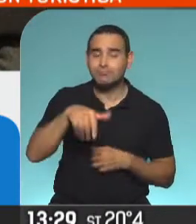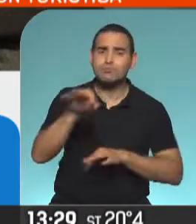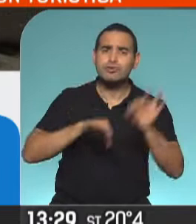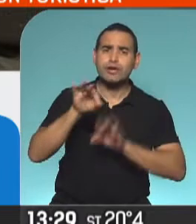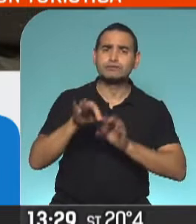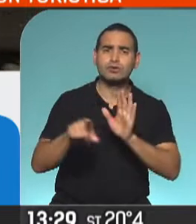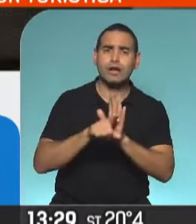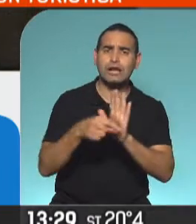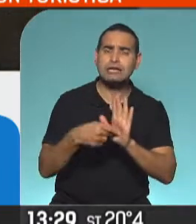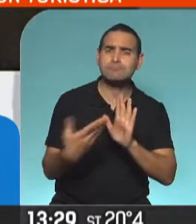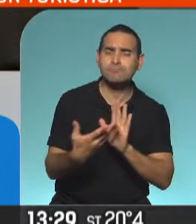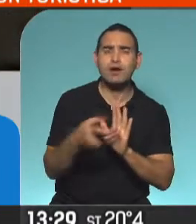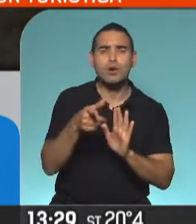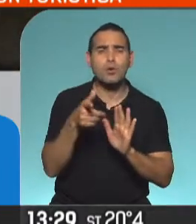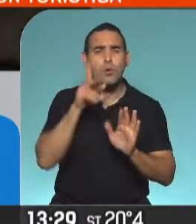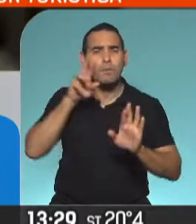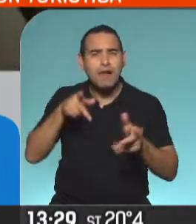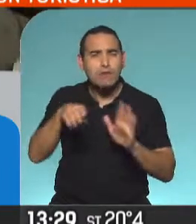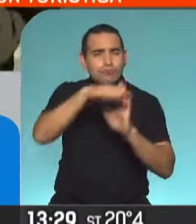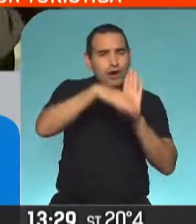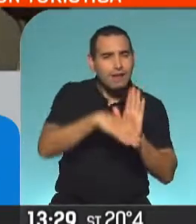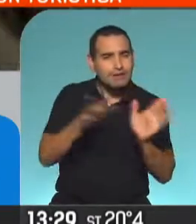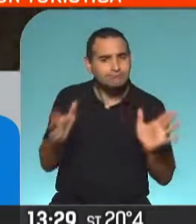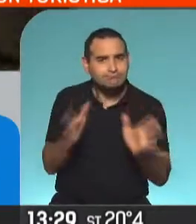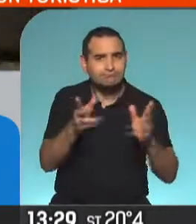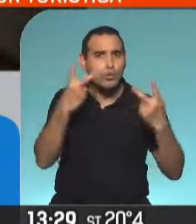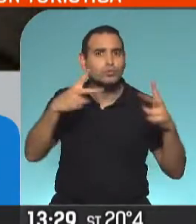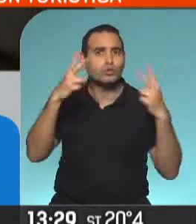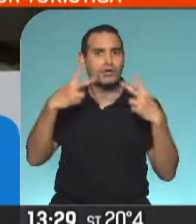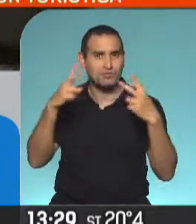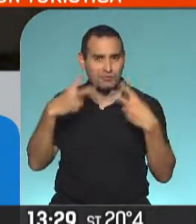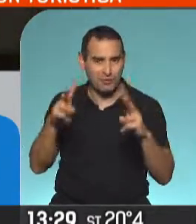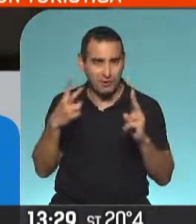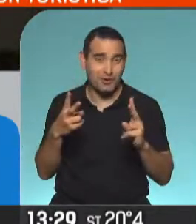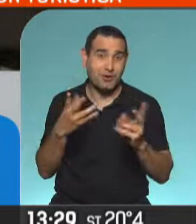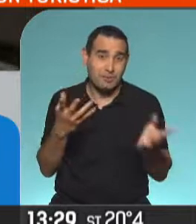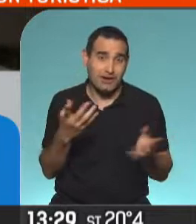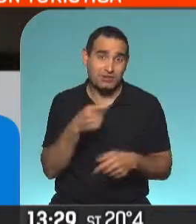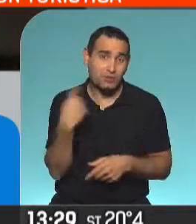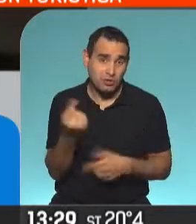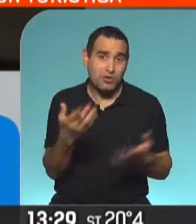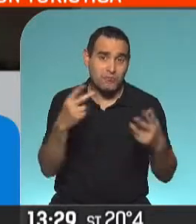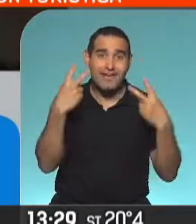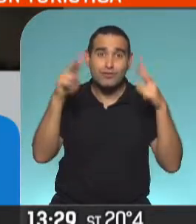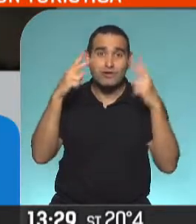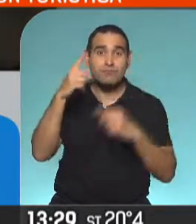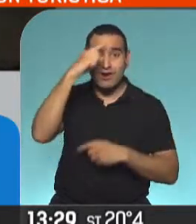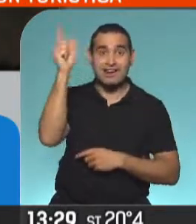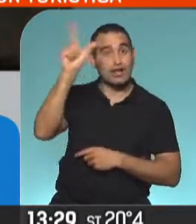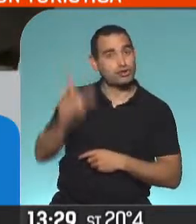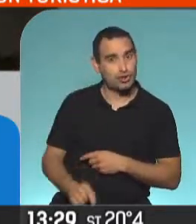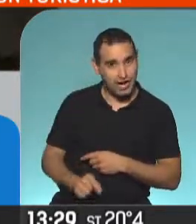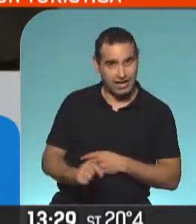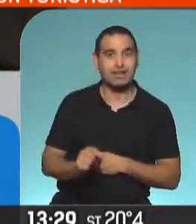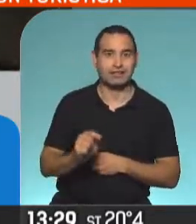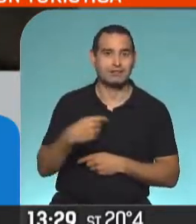ley es un programa para incentivar a la actividad turística, para que podamos tener turismo nacional, turismo interno en todo